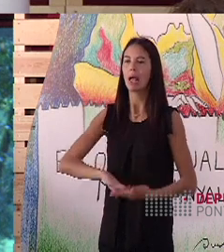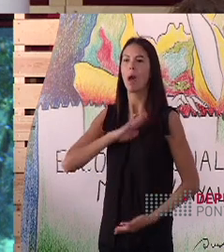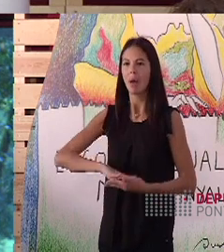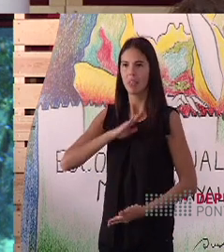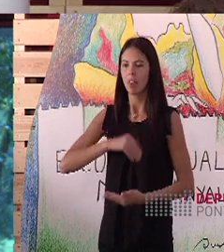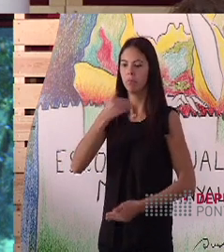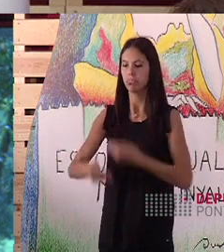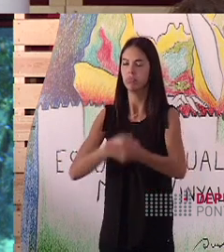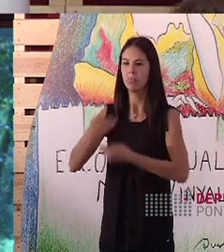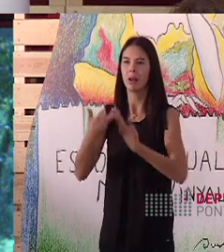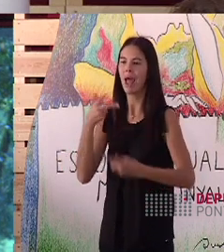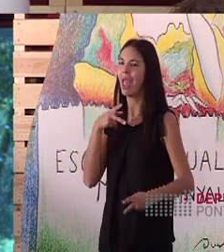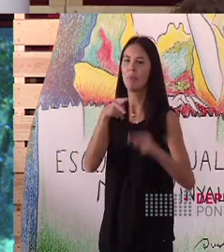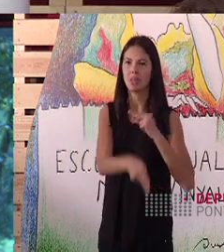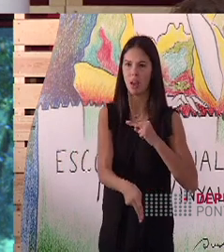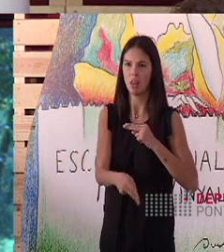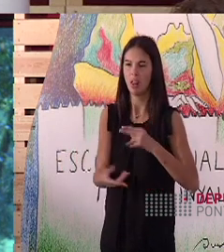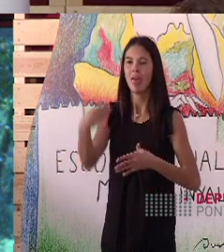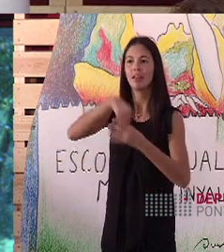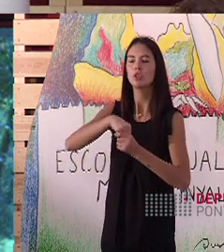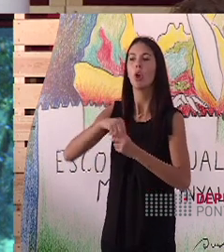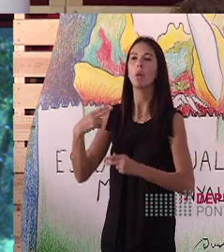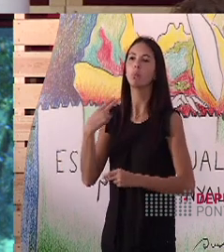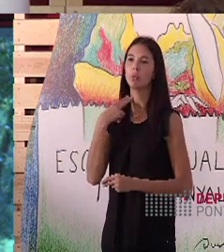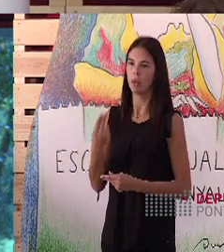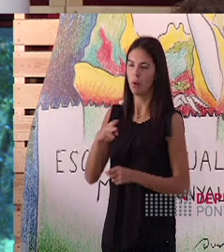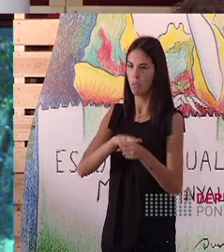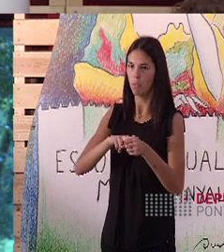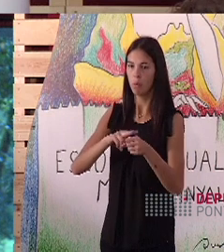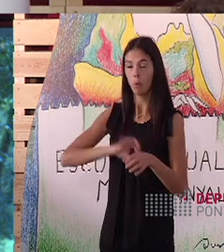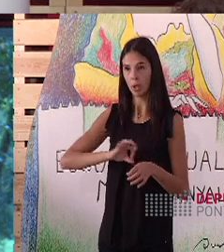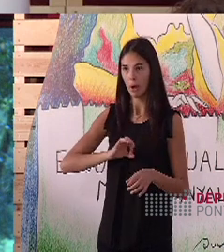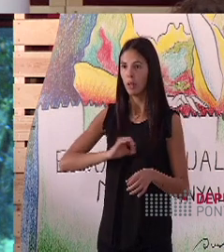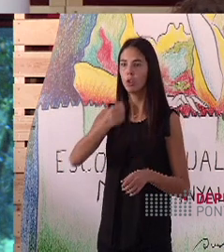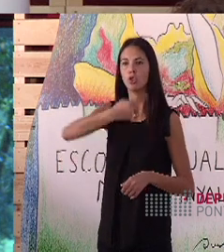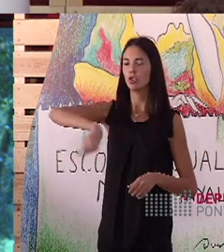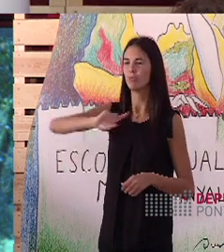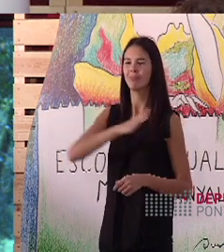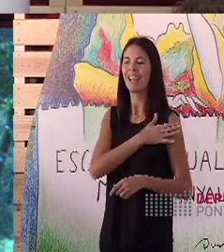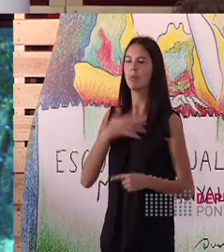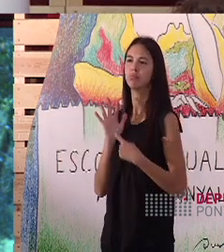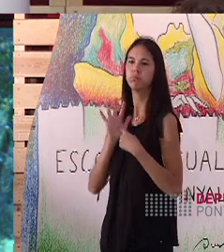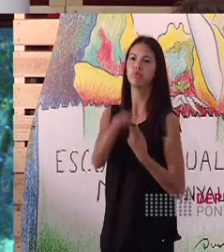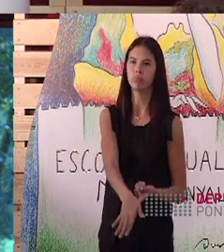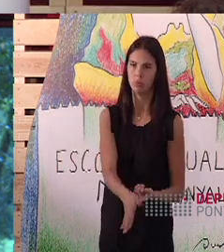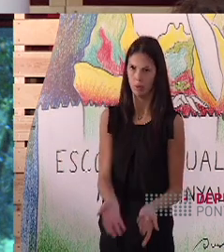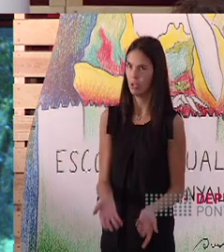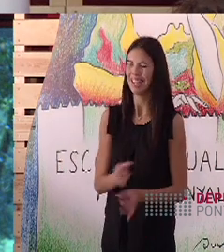na erradicación. Na Deputación de Pontevedra somos abolicionistas,